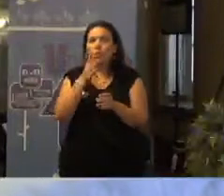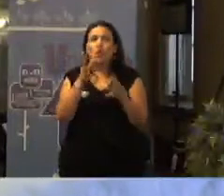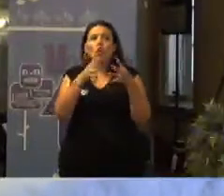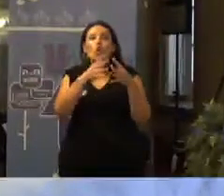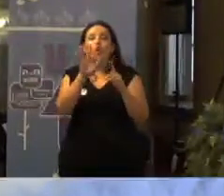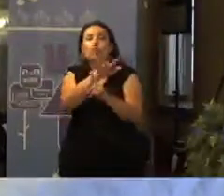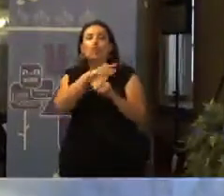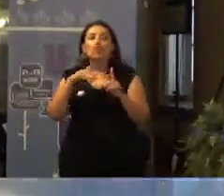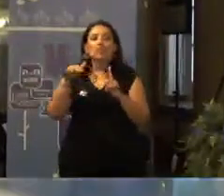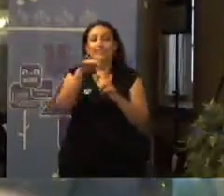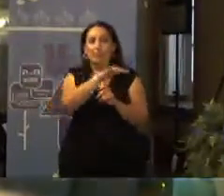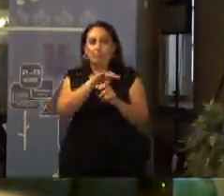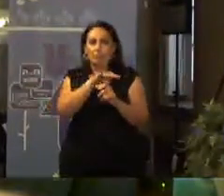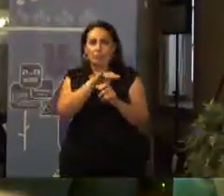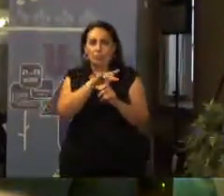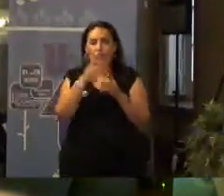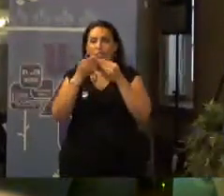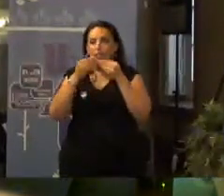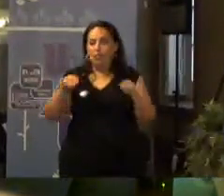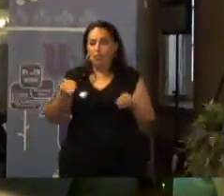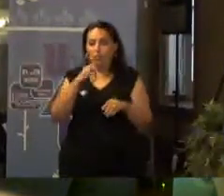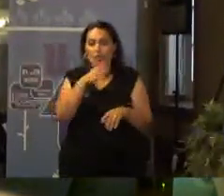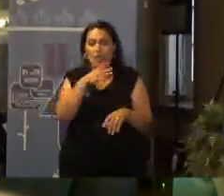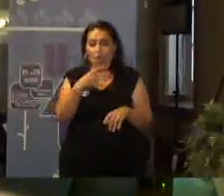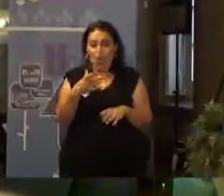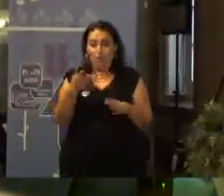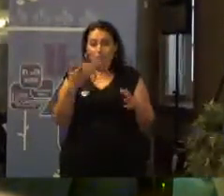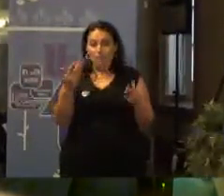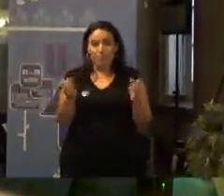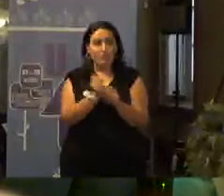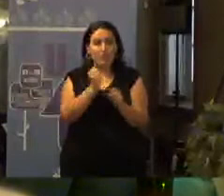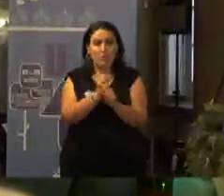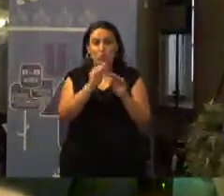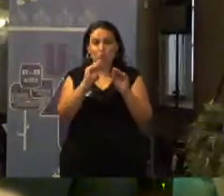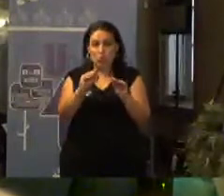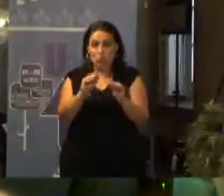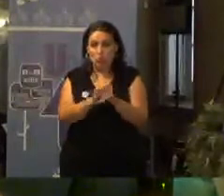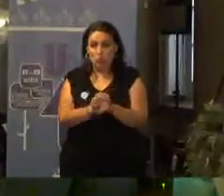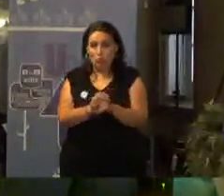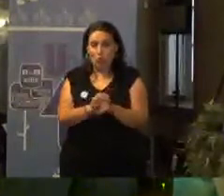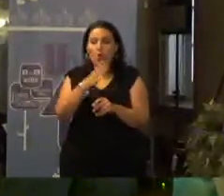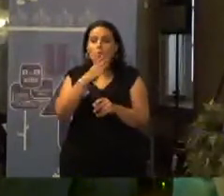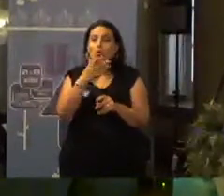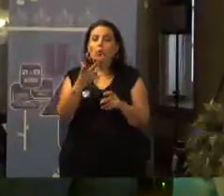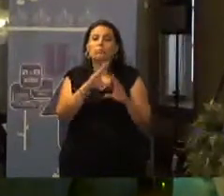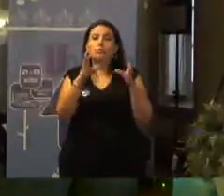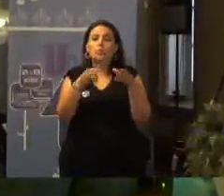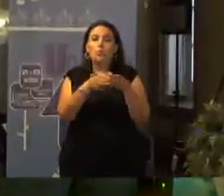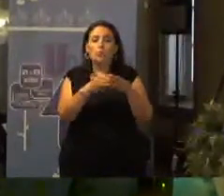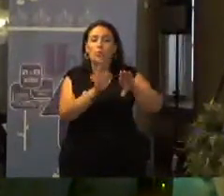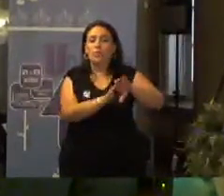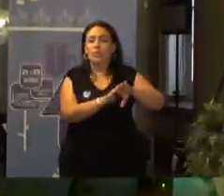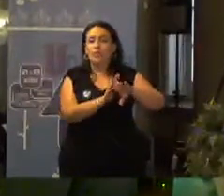histórico no que está a desenvolver o seu labor, no que naceu o Bloco de Esquerda, no que está a desenvolver o seu labor, con quen eu